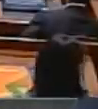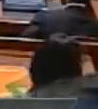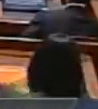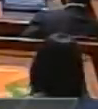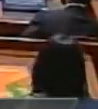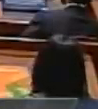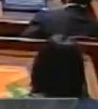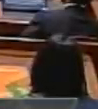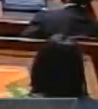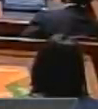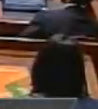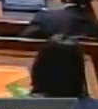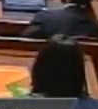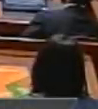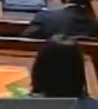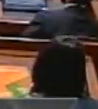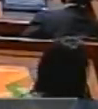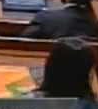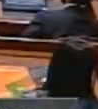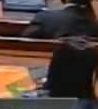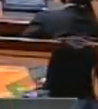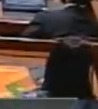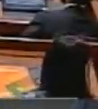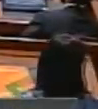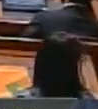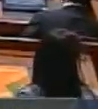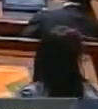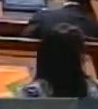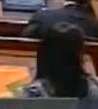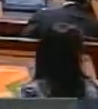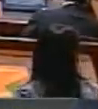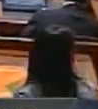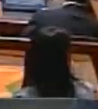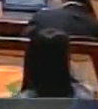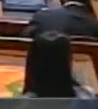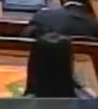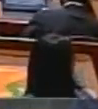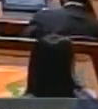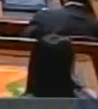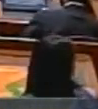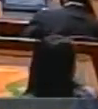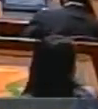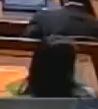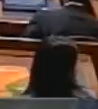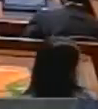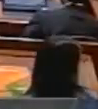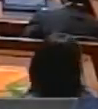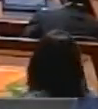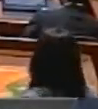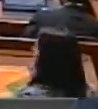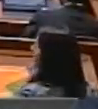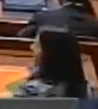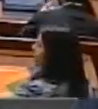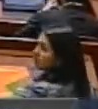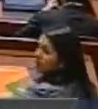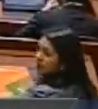oportunidad a cada uno de ellos. Queremos agradecer al señor congresista Gustavo Rondón, congresista Rubén Condori,